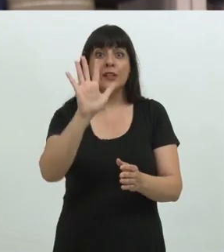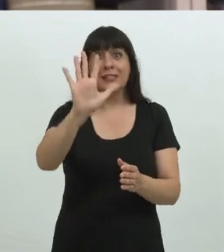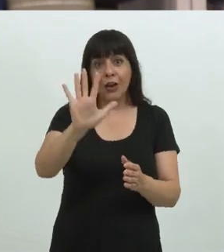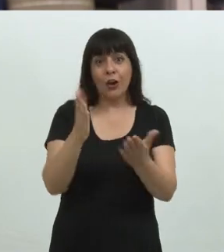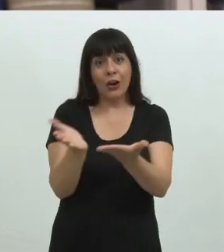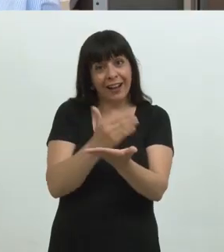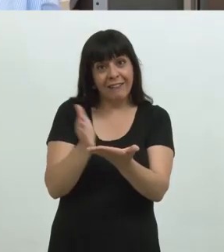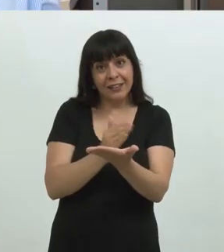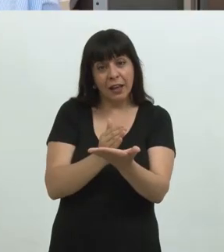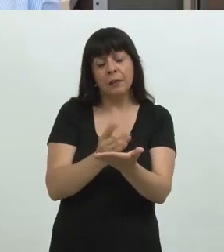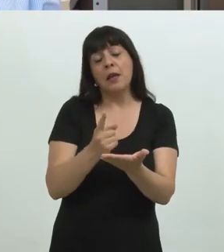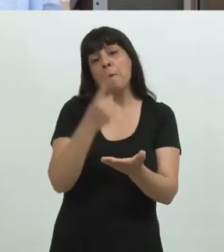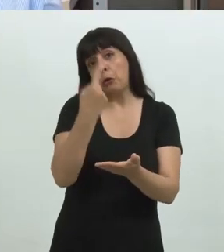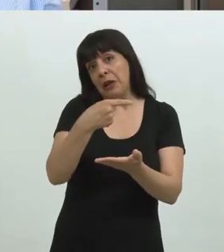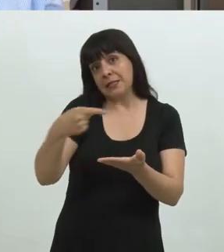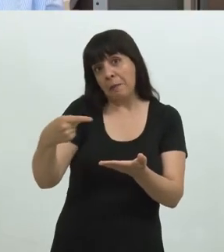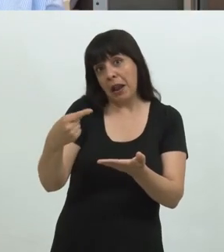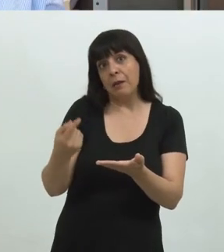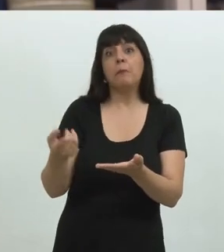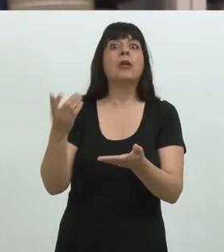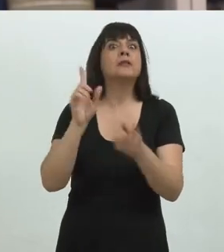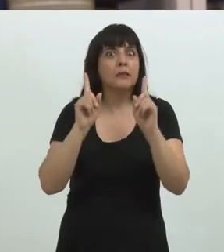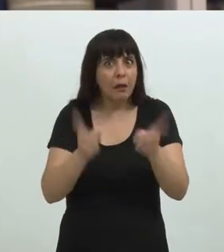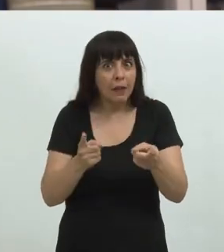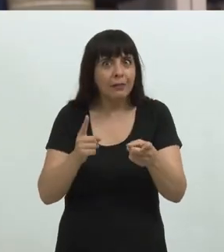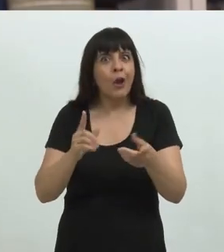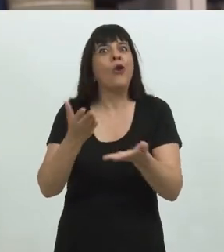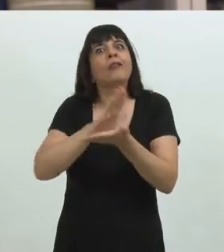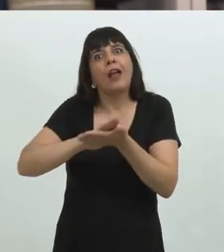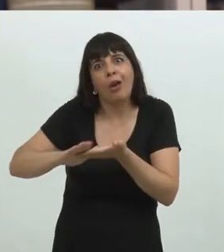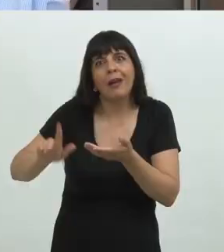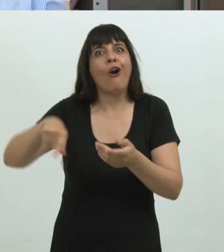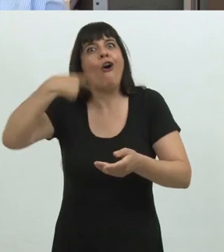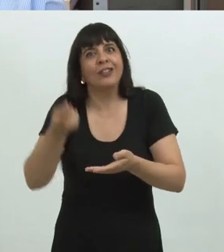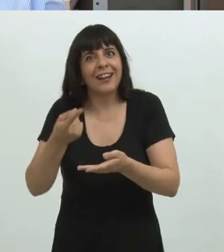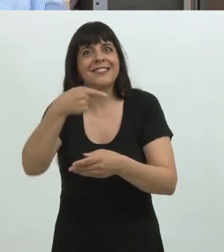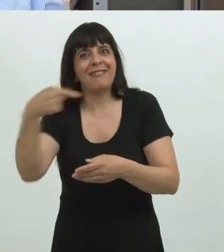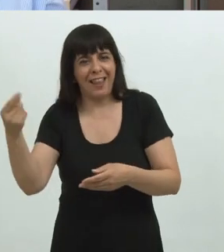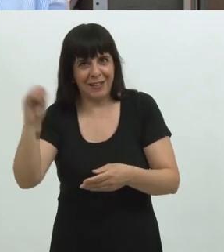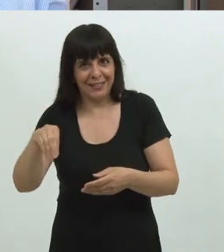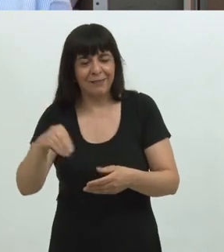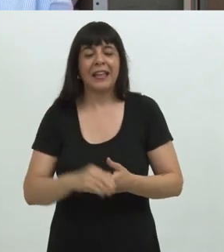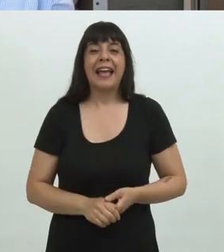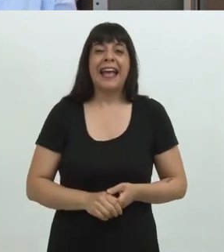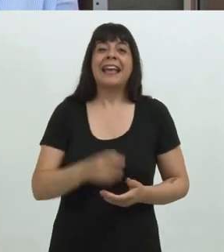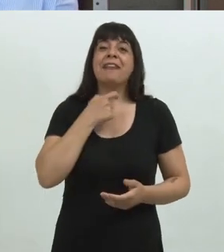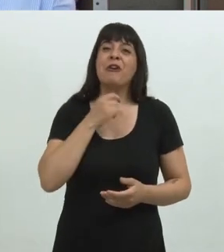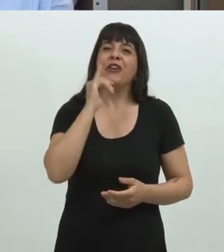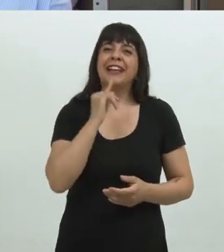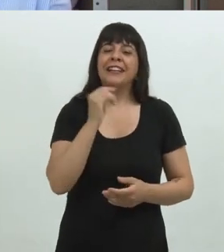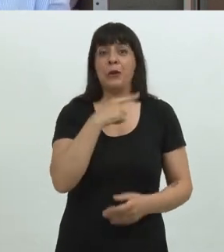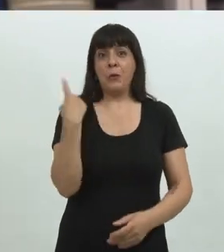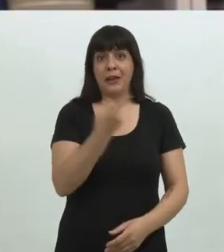revistas a la vez, por una semana, con la posibilidad de extender el plazo por una semana más. También queremos contarte que nuestros bibliotecarios